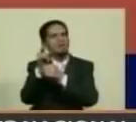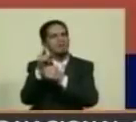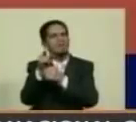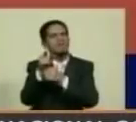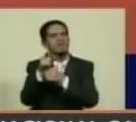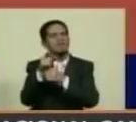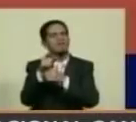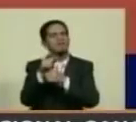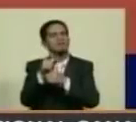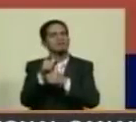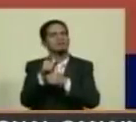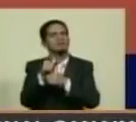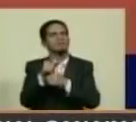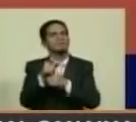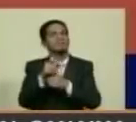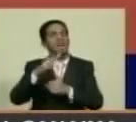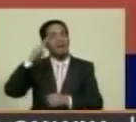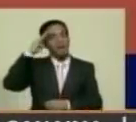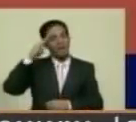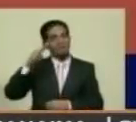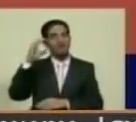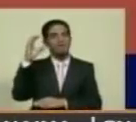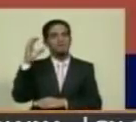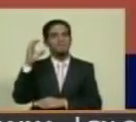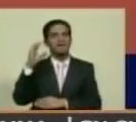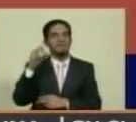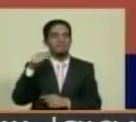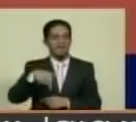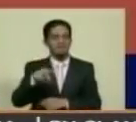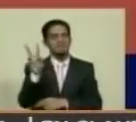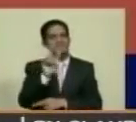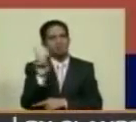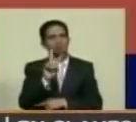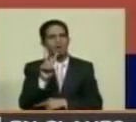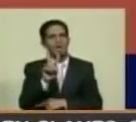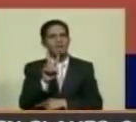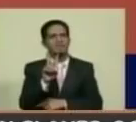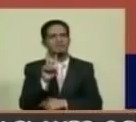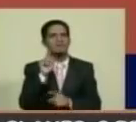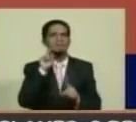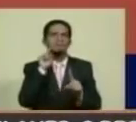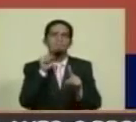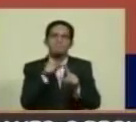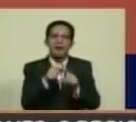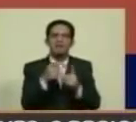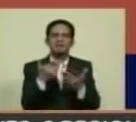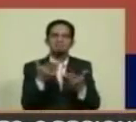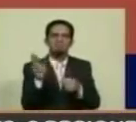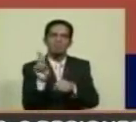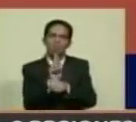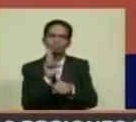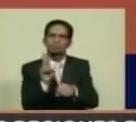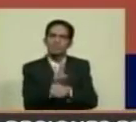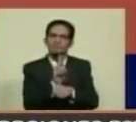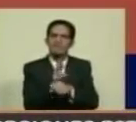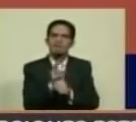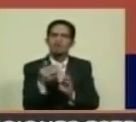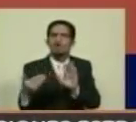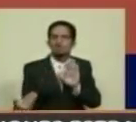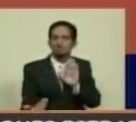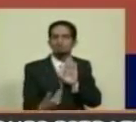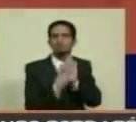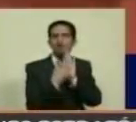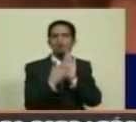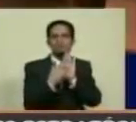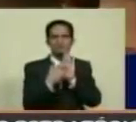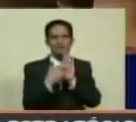Fuerza Armada Nacional Bolivariana para que sean utilizados contra la República, contra